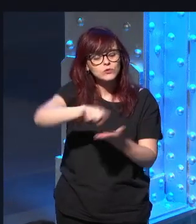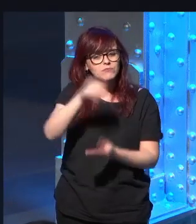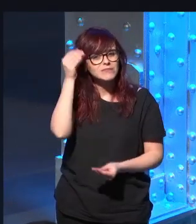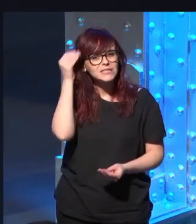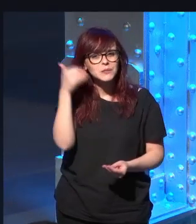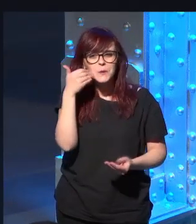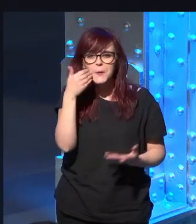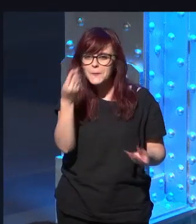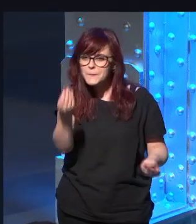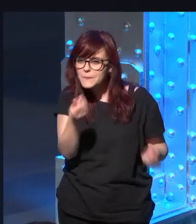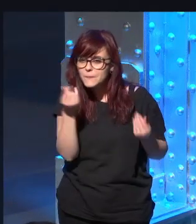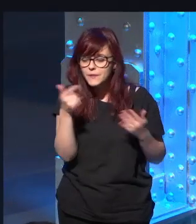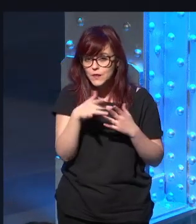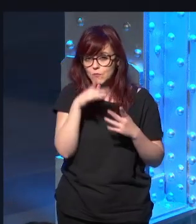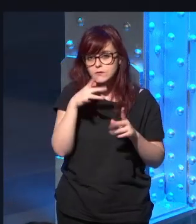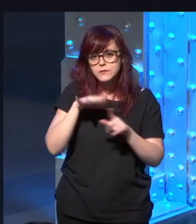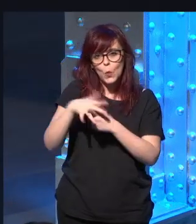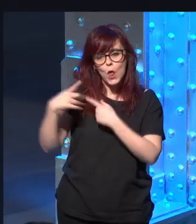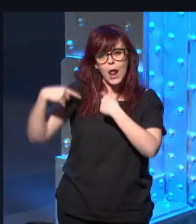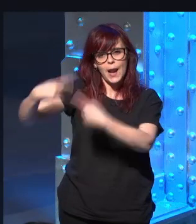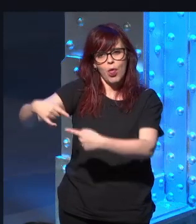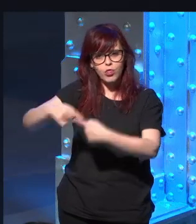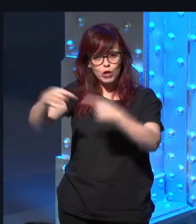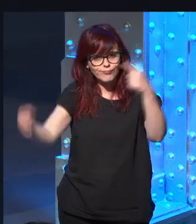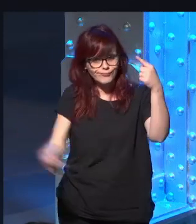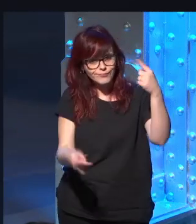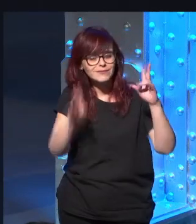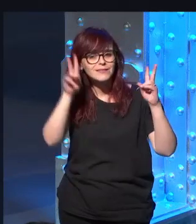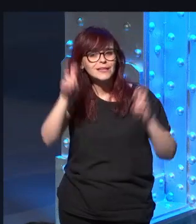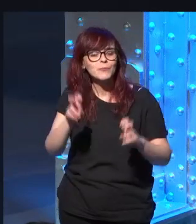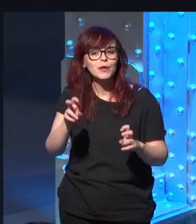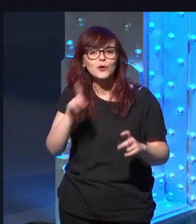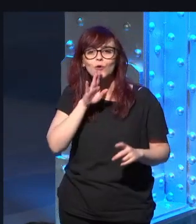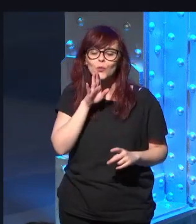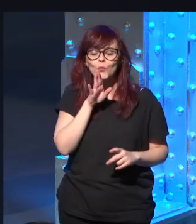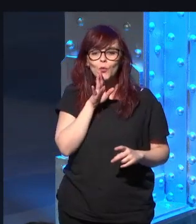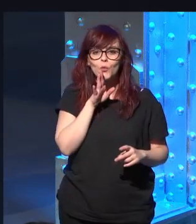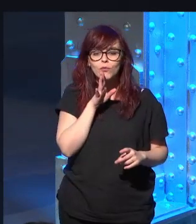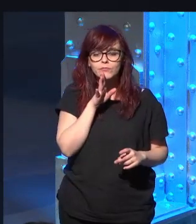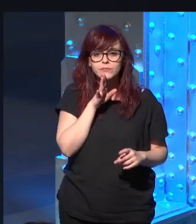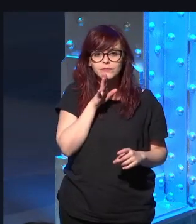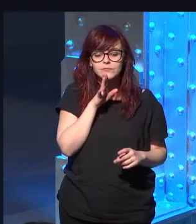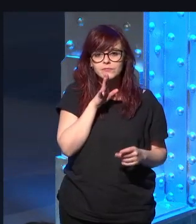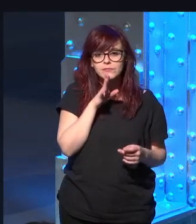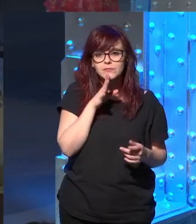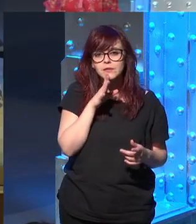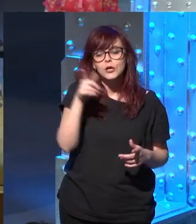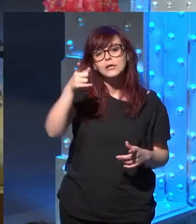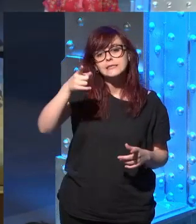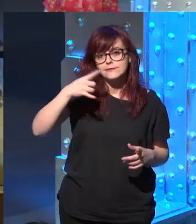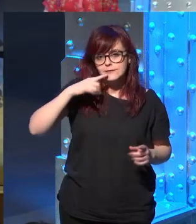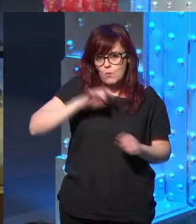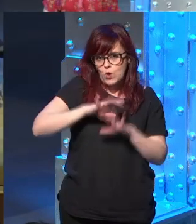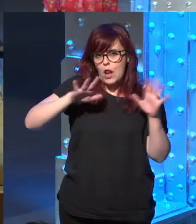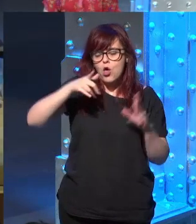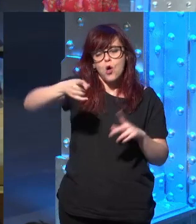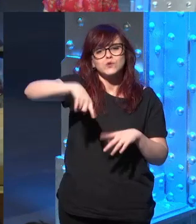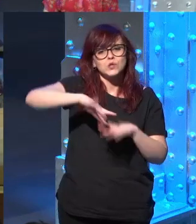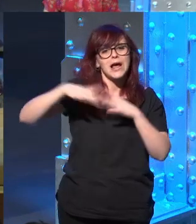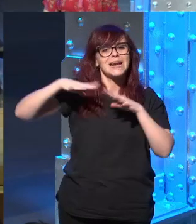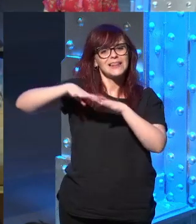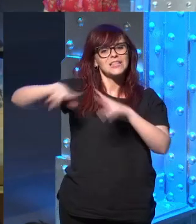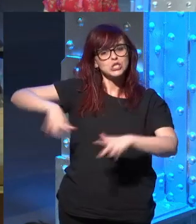de fondo en toda esta brecha generacional, en todo lo que estamos tratando, y es si vosotros creéis, porque está claro que las redes sociales